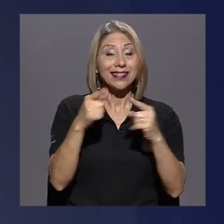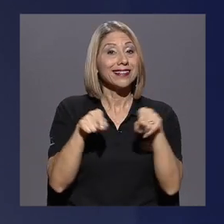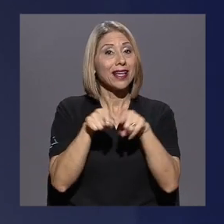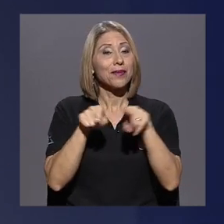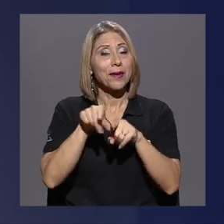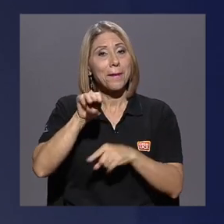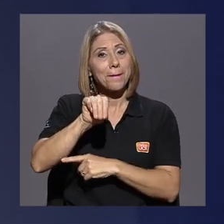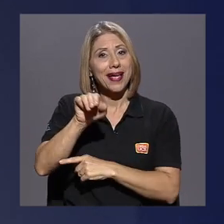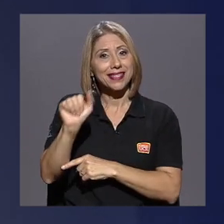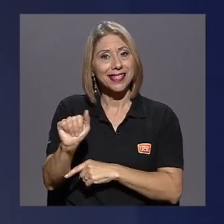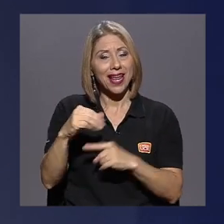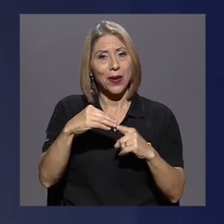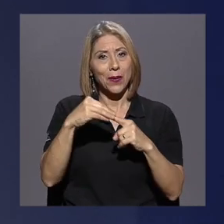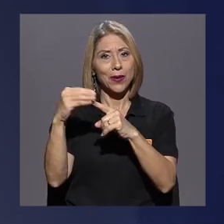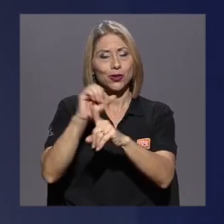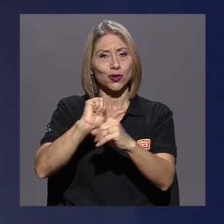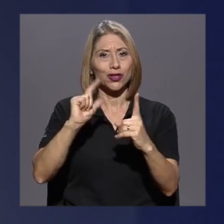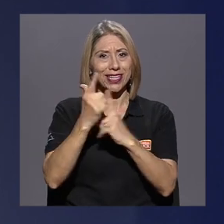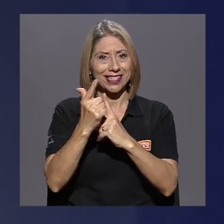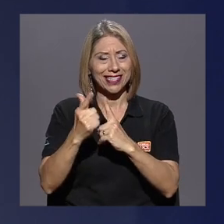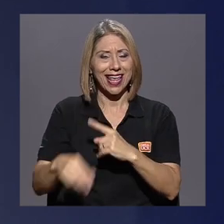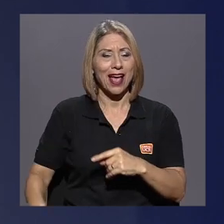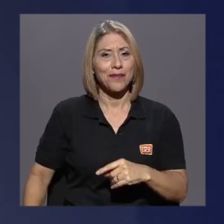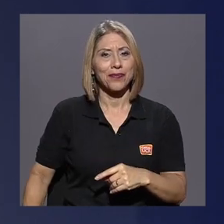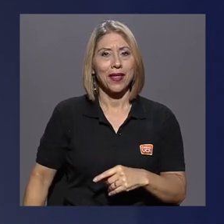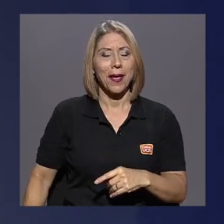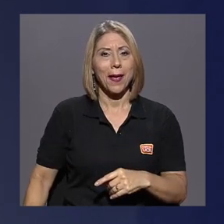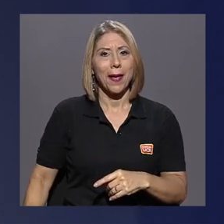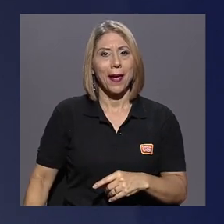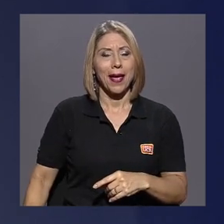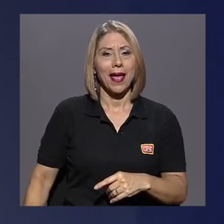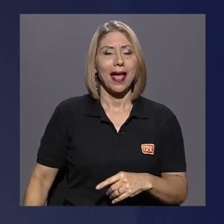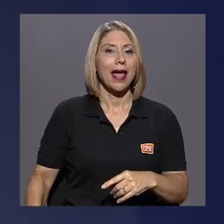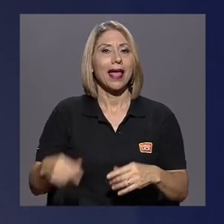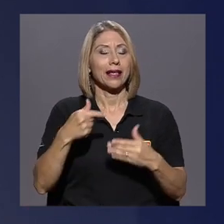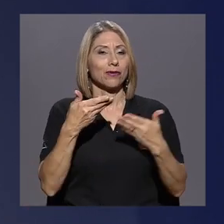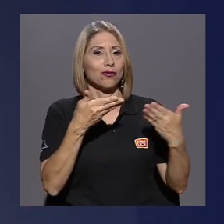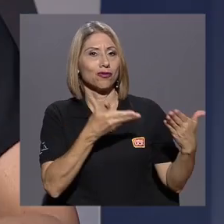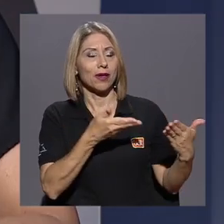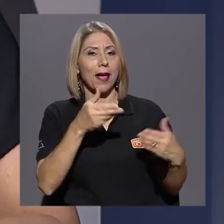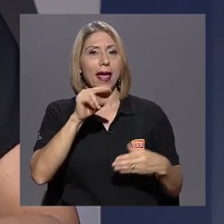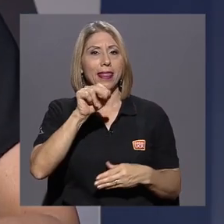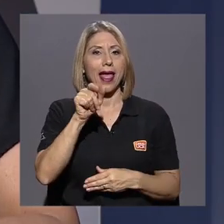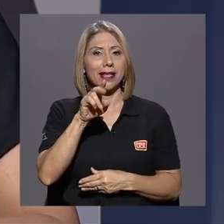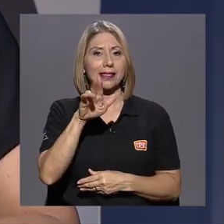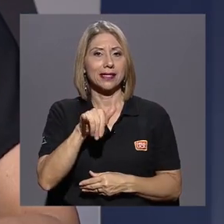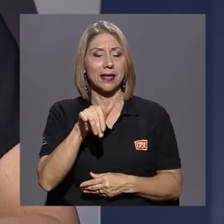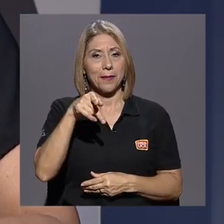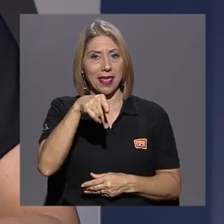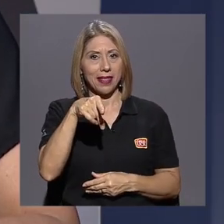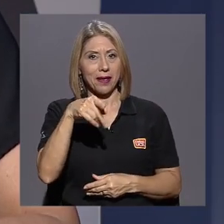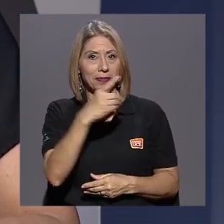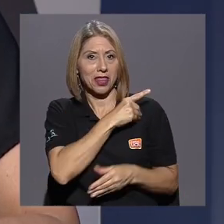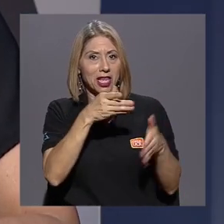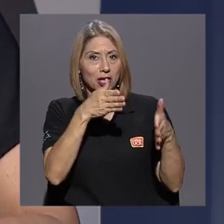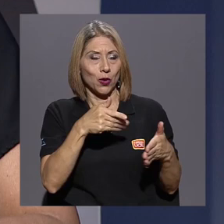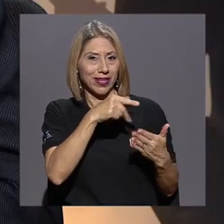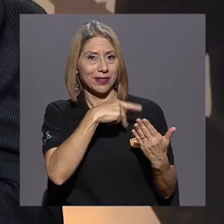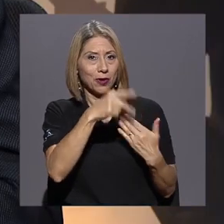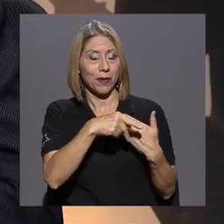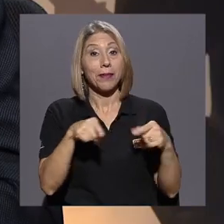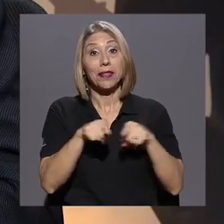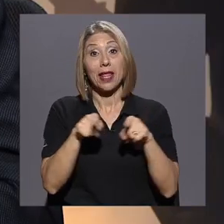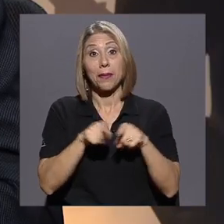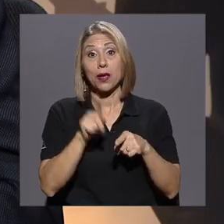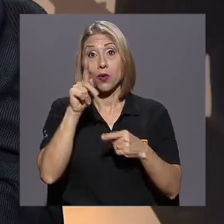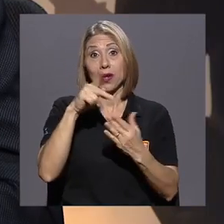en Sociología de plácemes. Así que quiero presentarles a doña Nancy Piedra, directora de ese programa, y por supuesto a